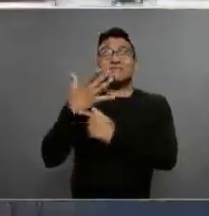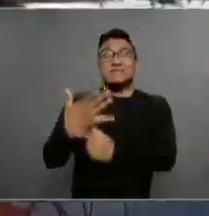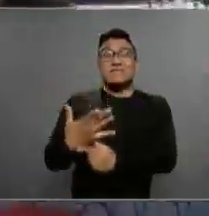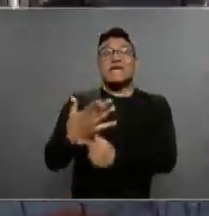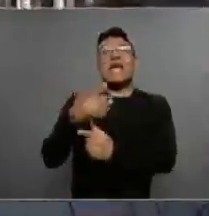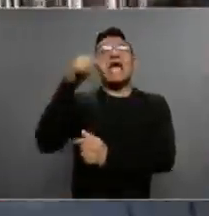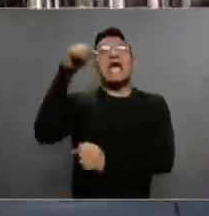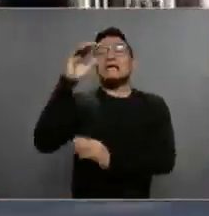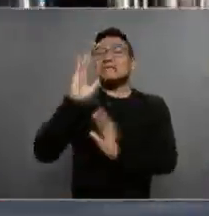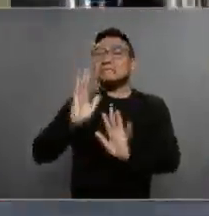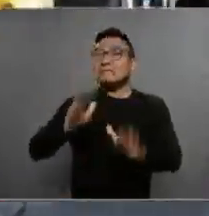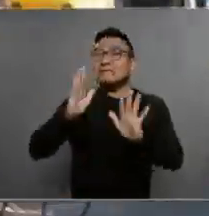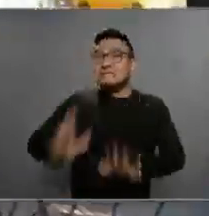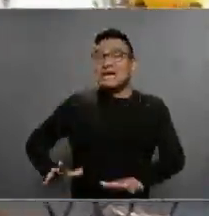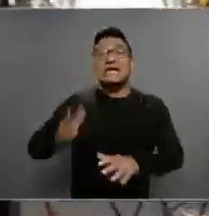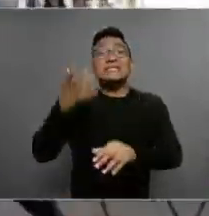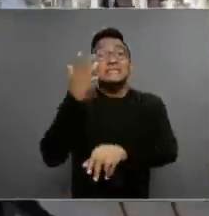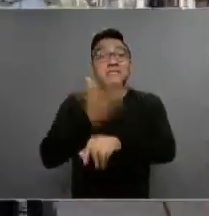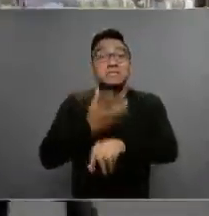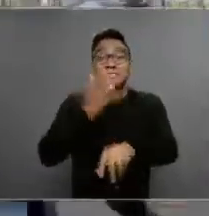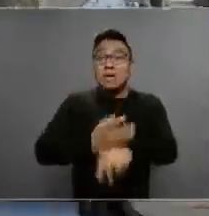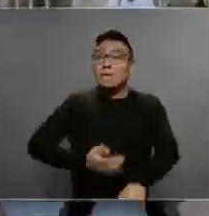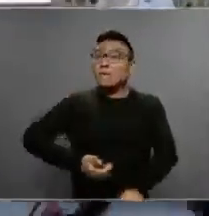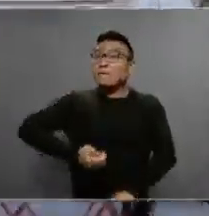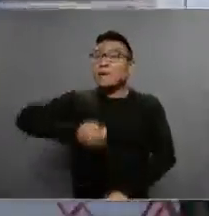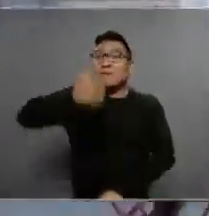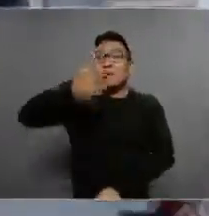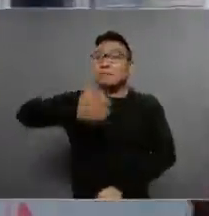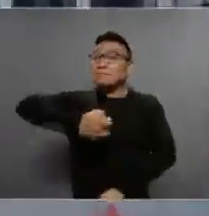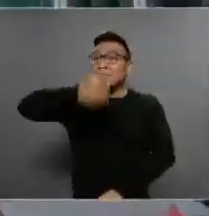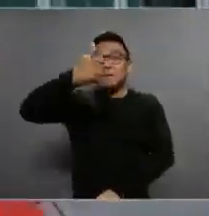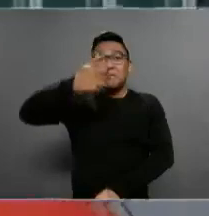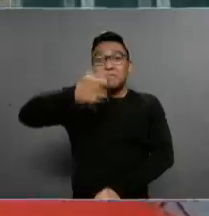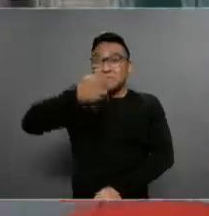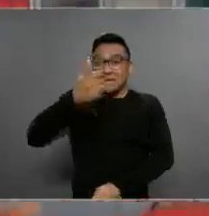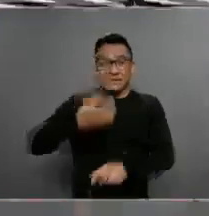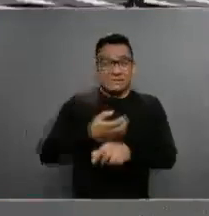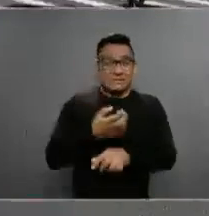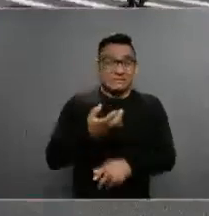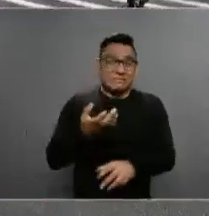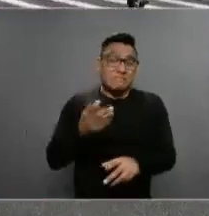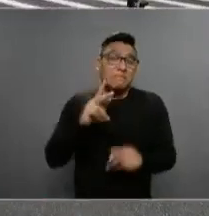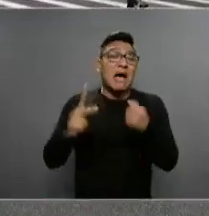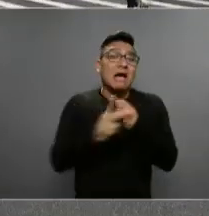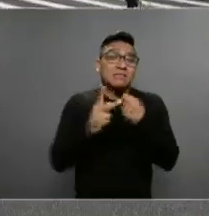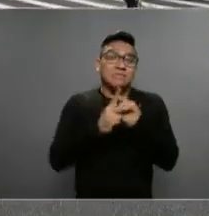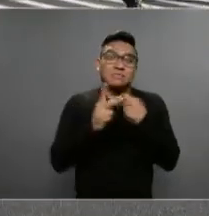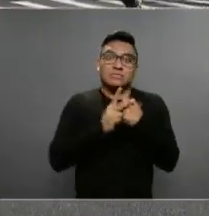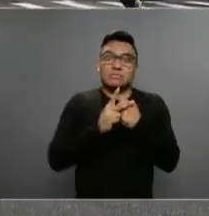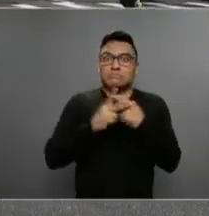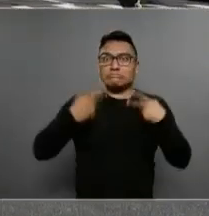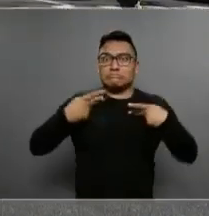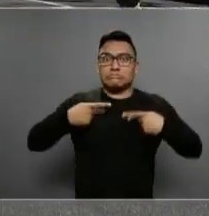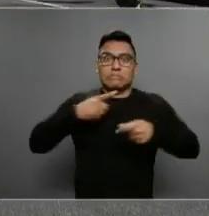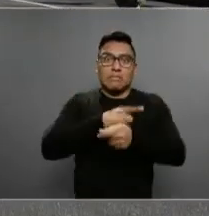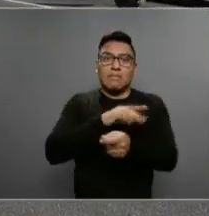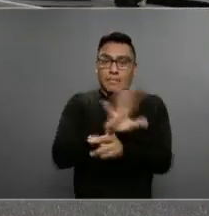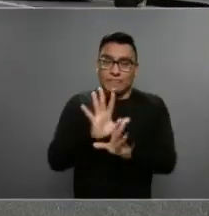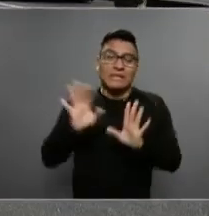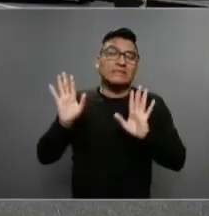primero en el mundo en cuanto a contagios. Sí, muy impresionante. De acuerdo con las estadísticas, Estados Unidos ha